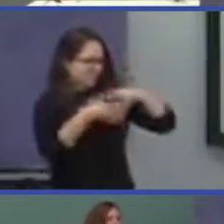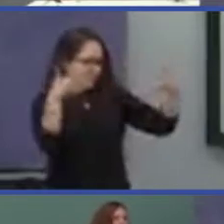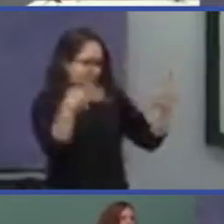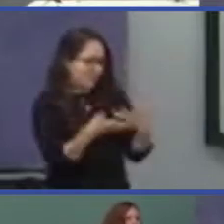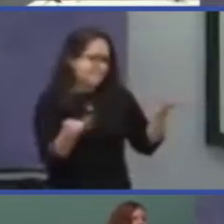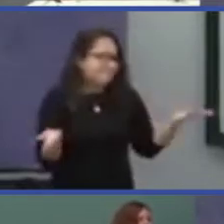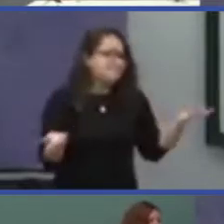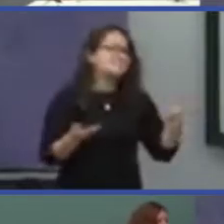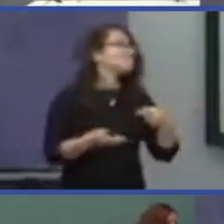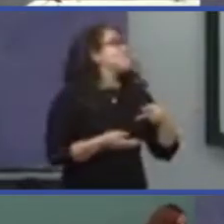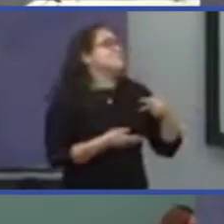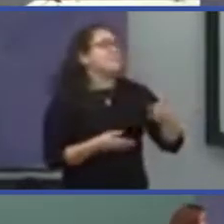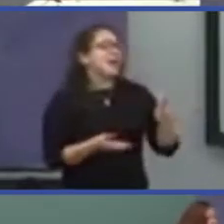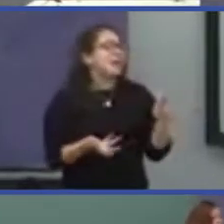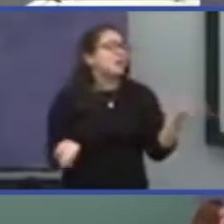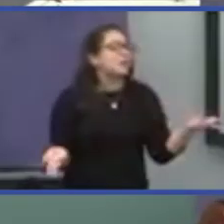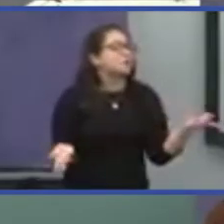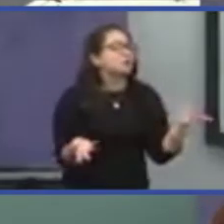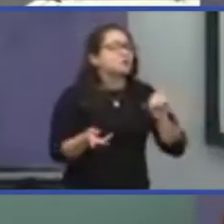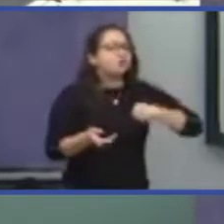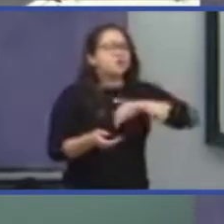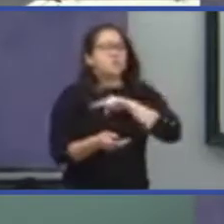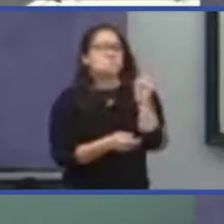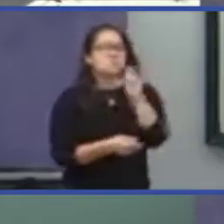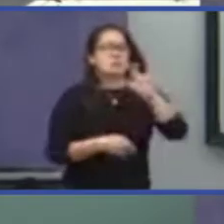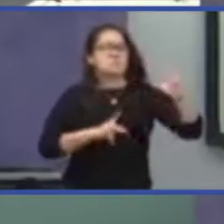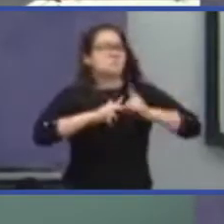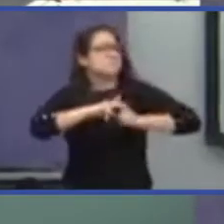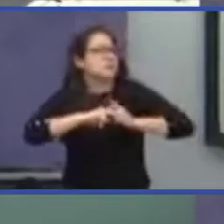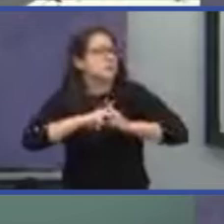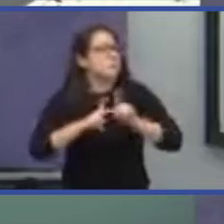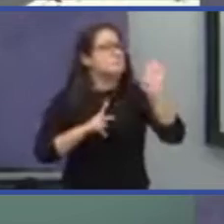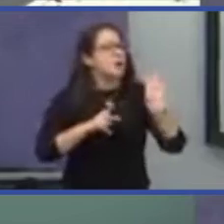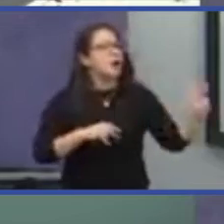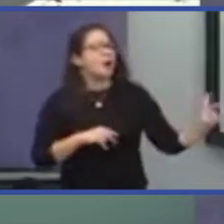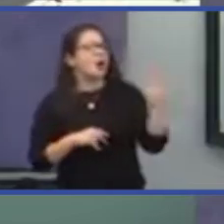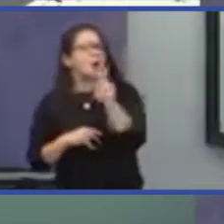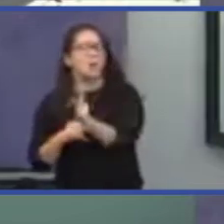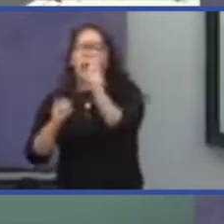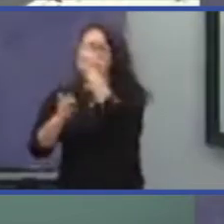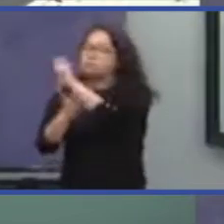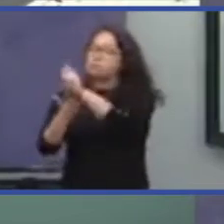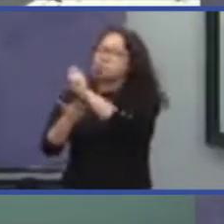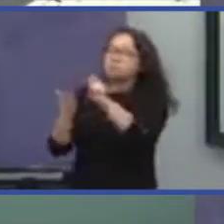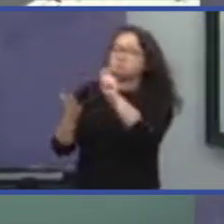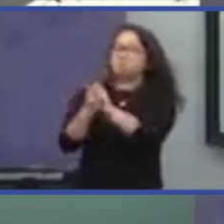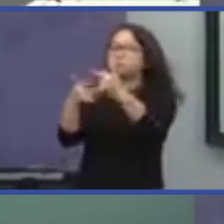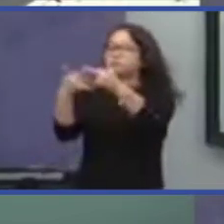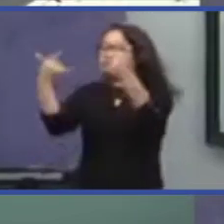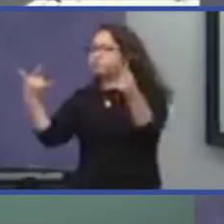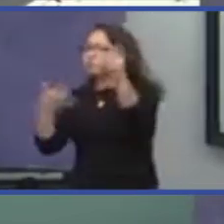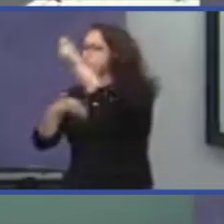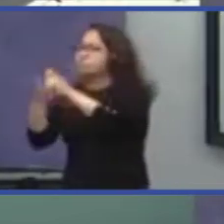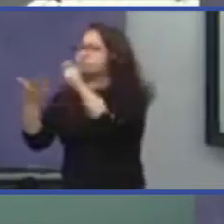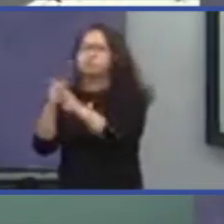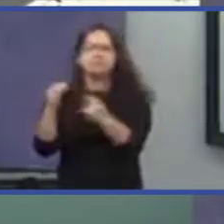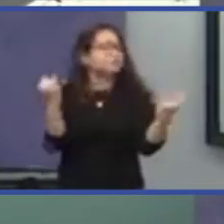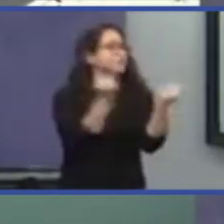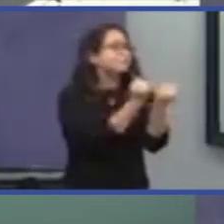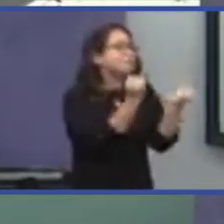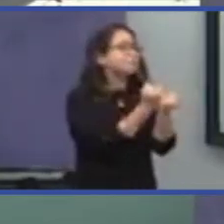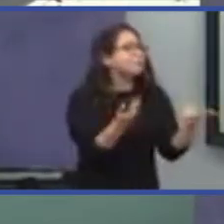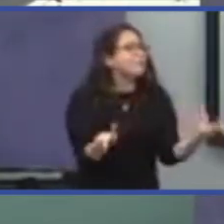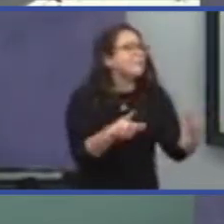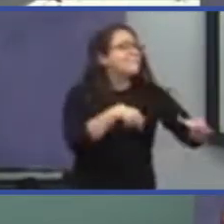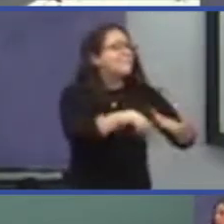realidad los matemáticos somos muy parecidos a los escritores, a los novelistas, a la gente que cuenta cuentos. ¿Por qué? Porque nos